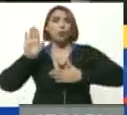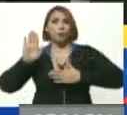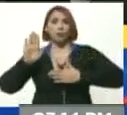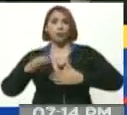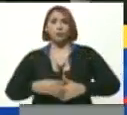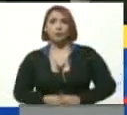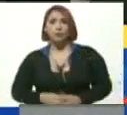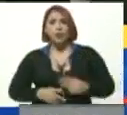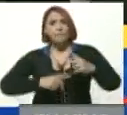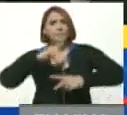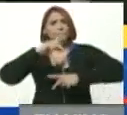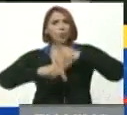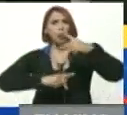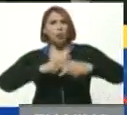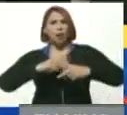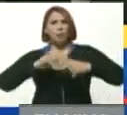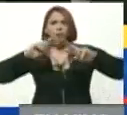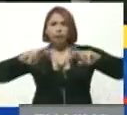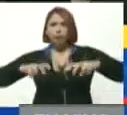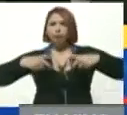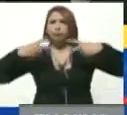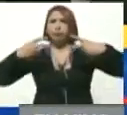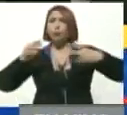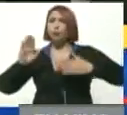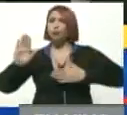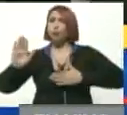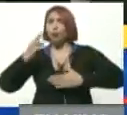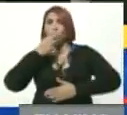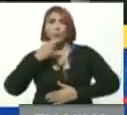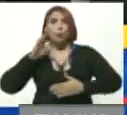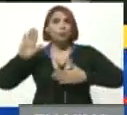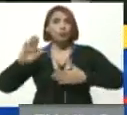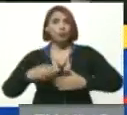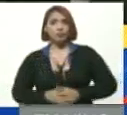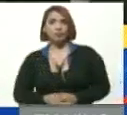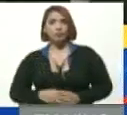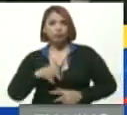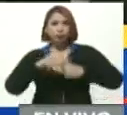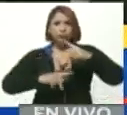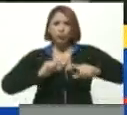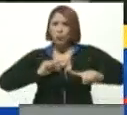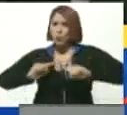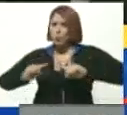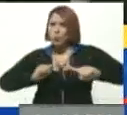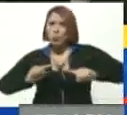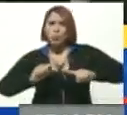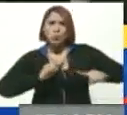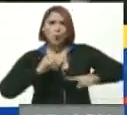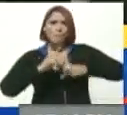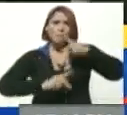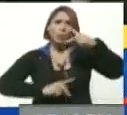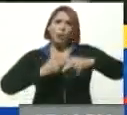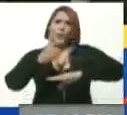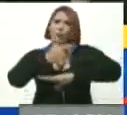su programa renovando el compromiso, su programa de acción, su programa de